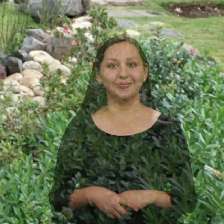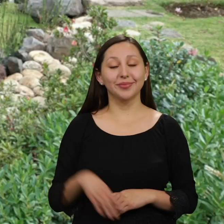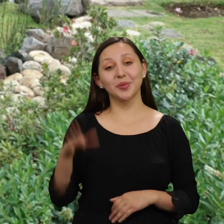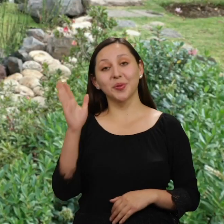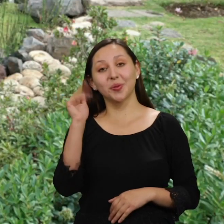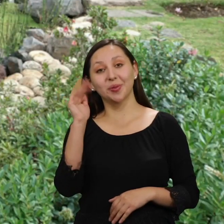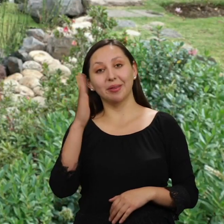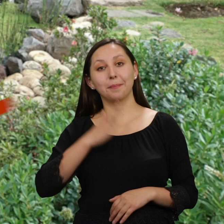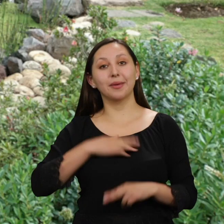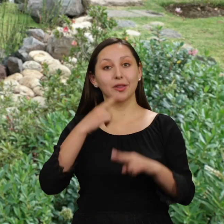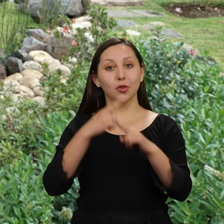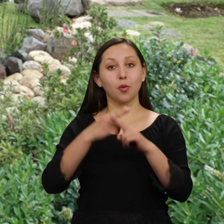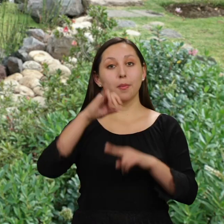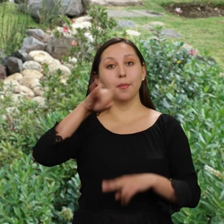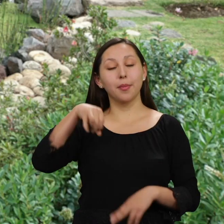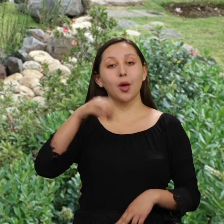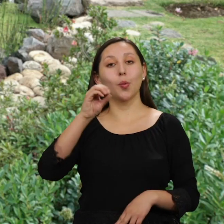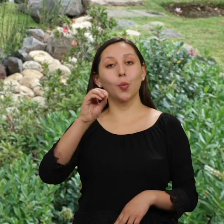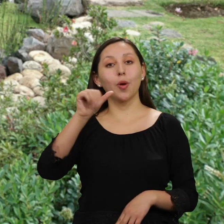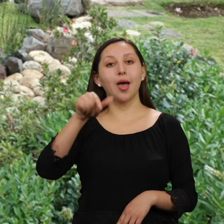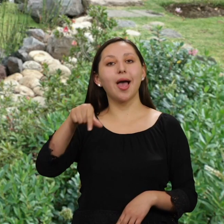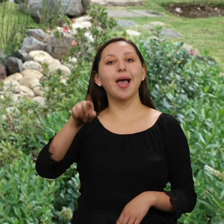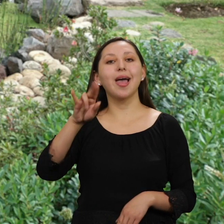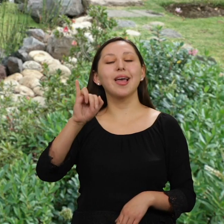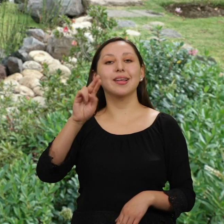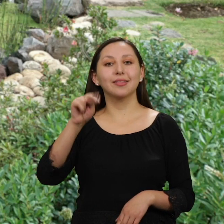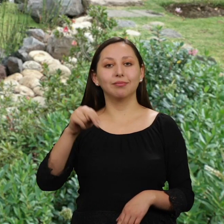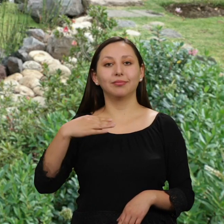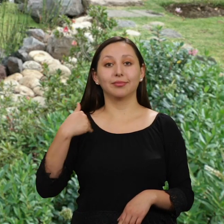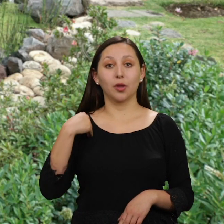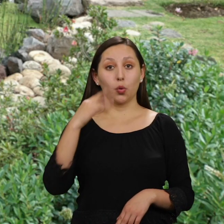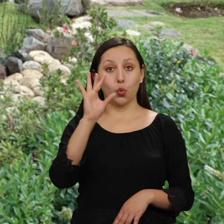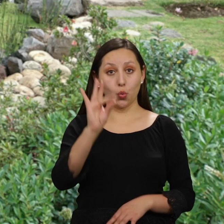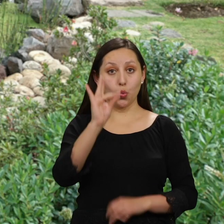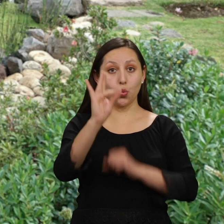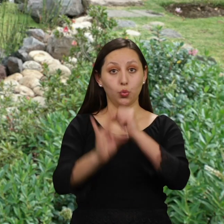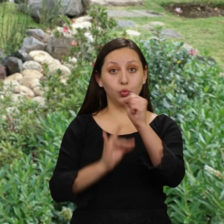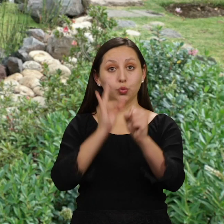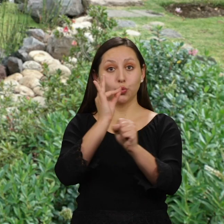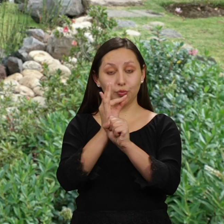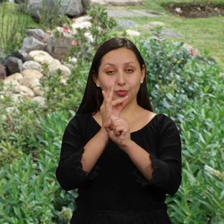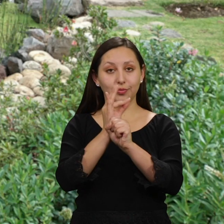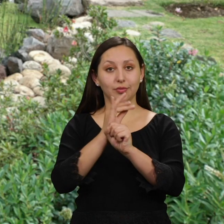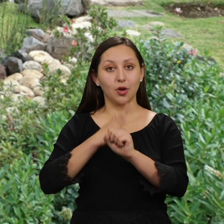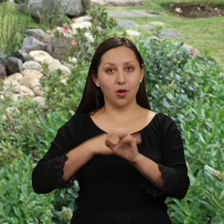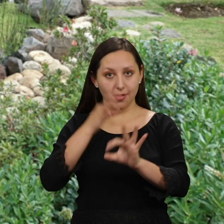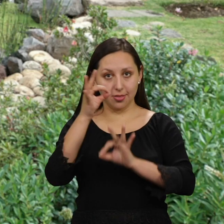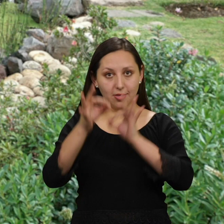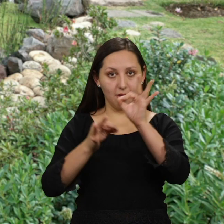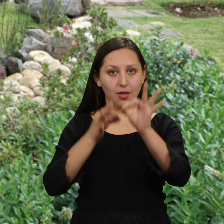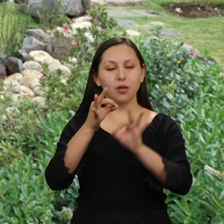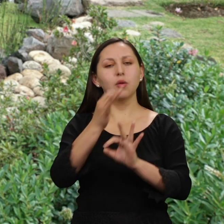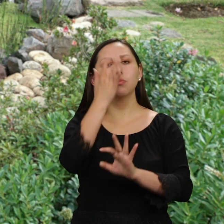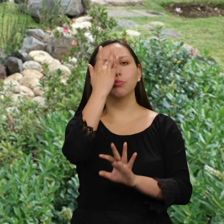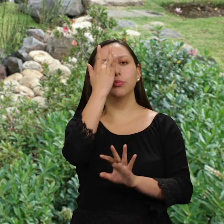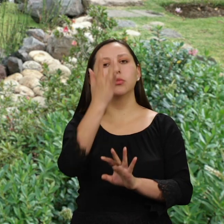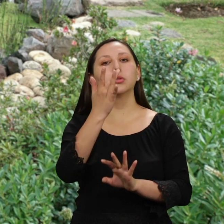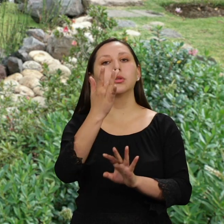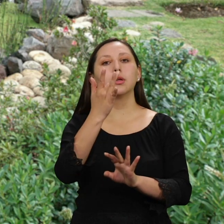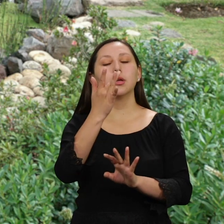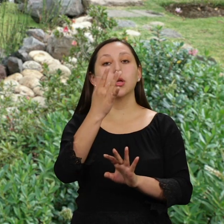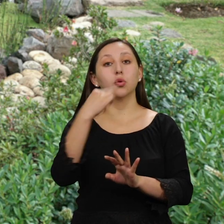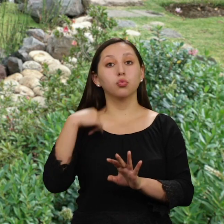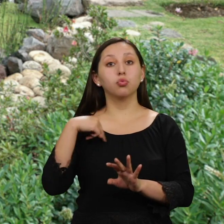Hola, mi nombre es Joaquín Enderica Tengo ocho años y hoy les voy a decir por qué